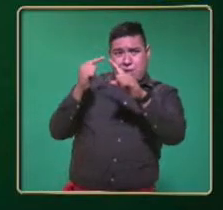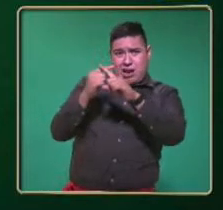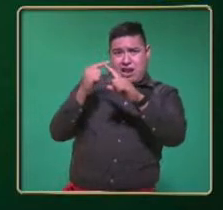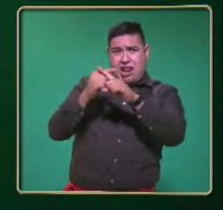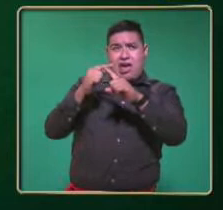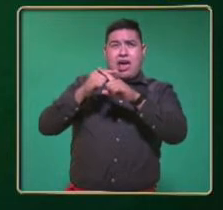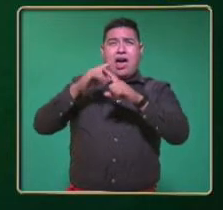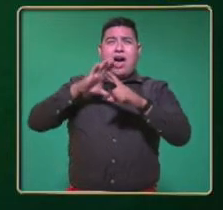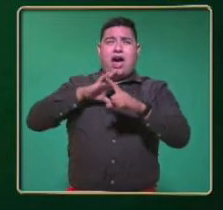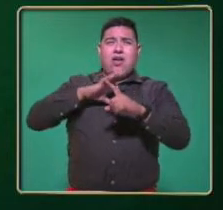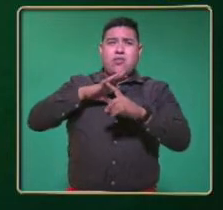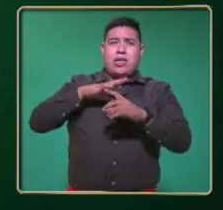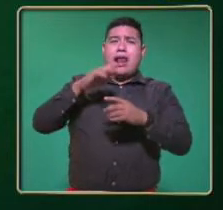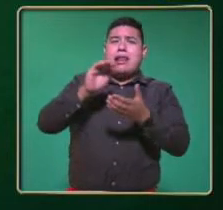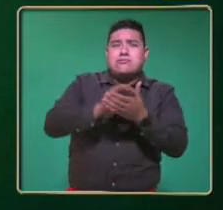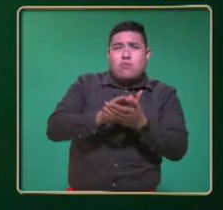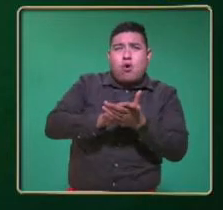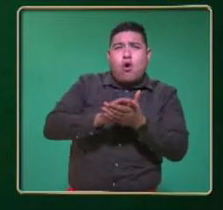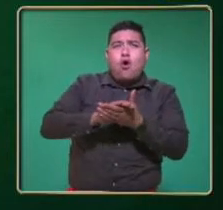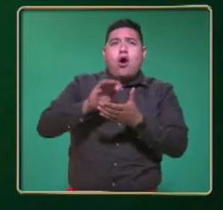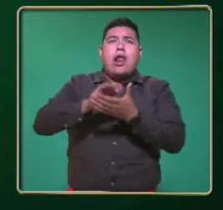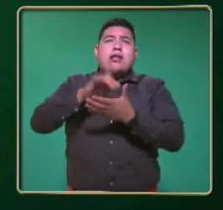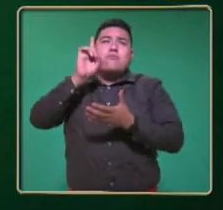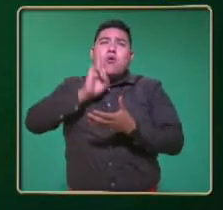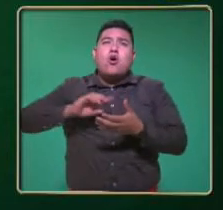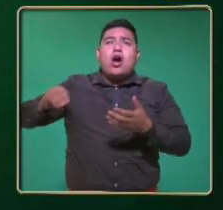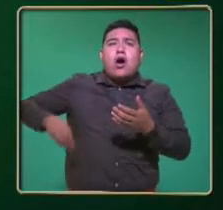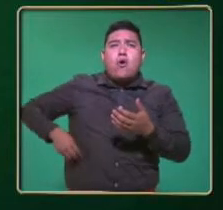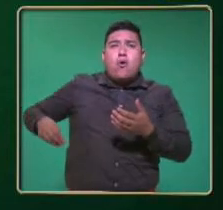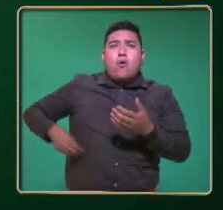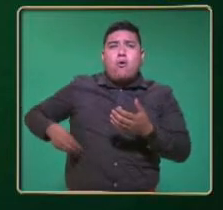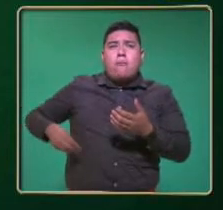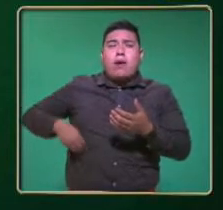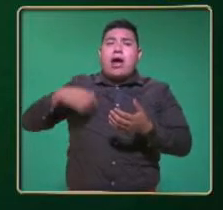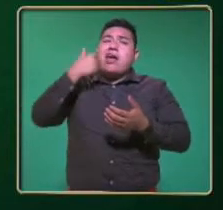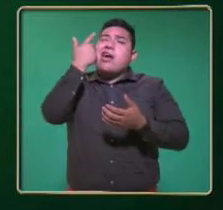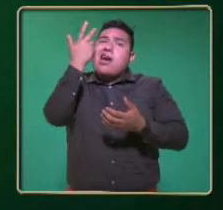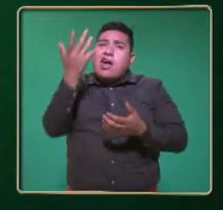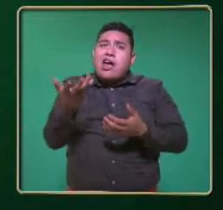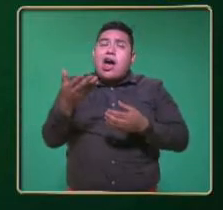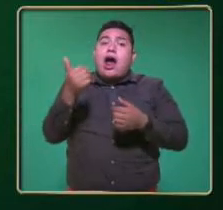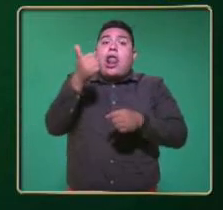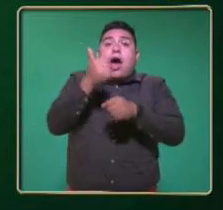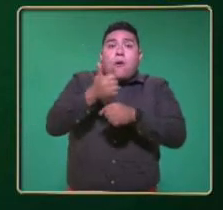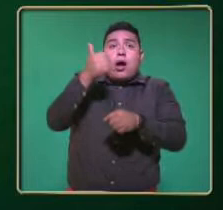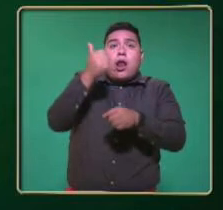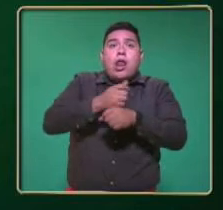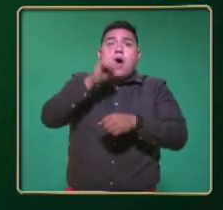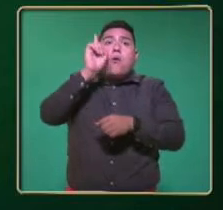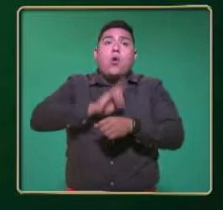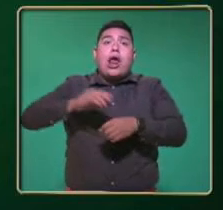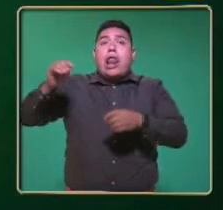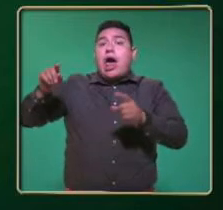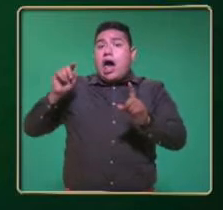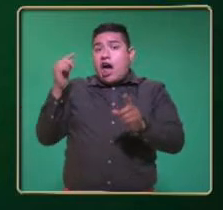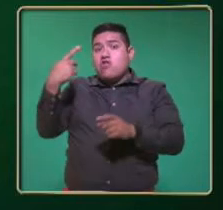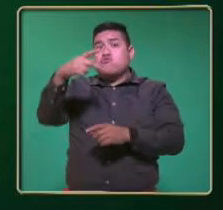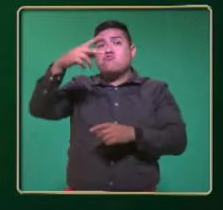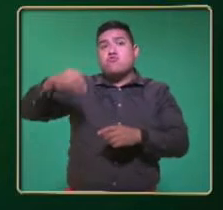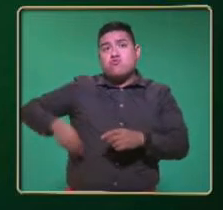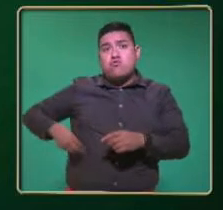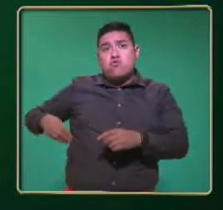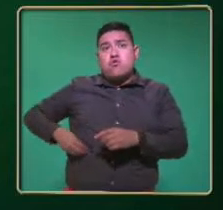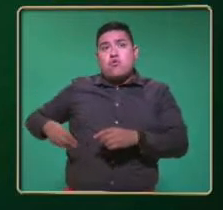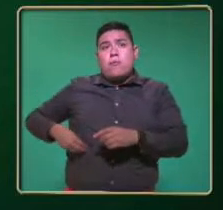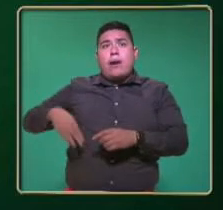donde queremos culpar a mi esposo o queremos culpar a mi esposa o a la abuelita que lo está cuidando.